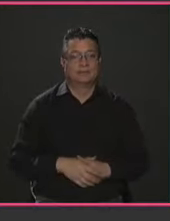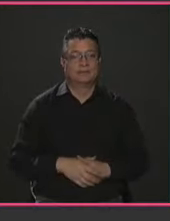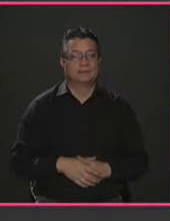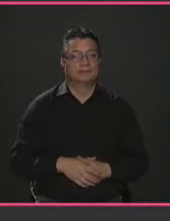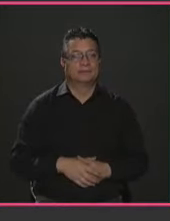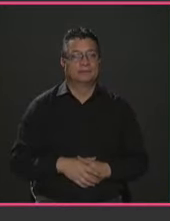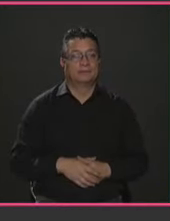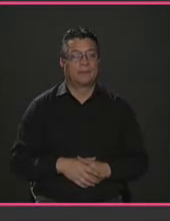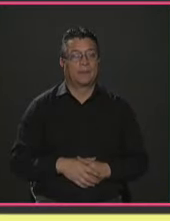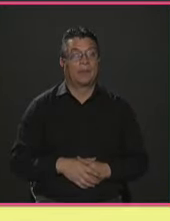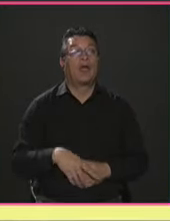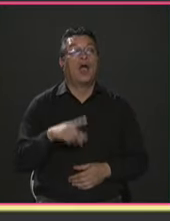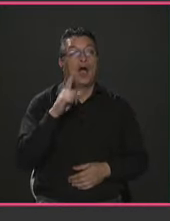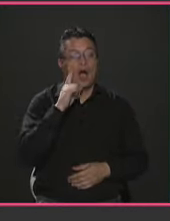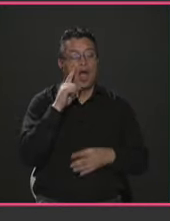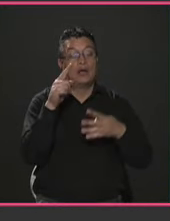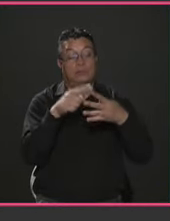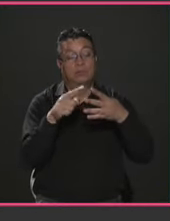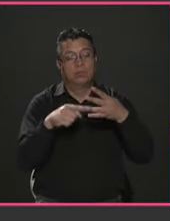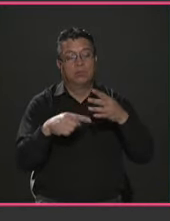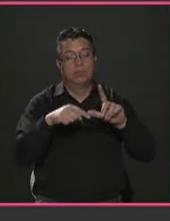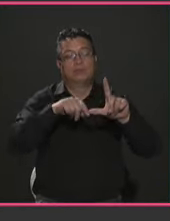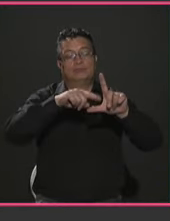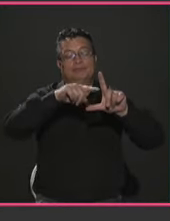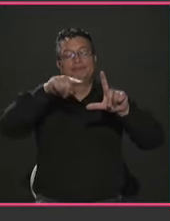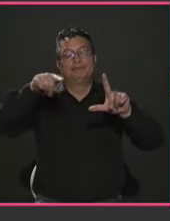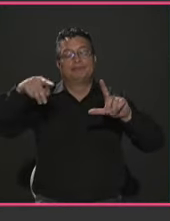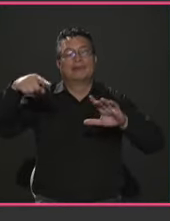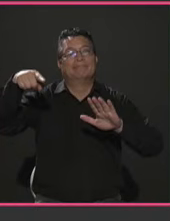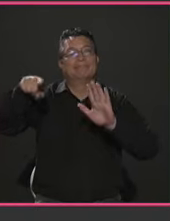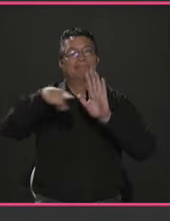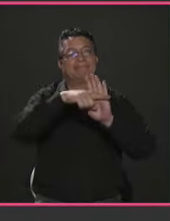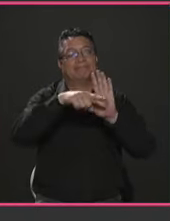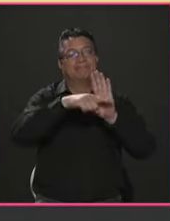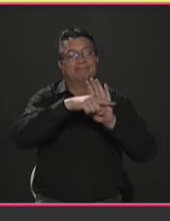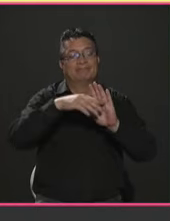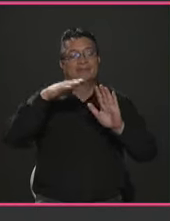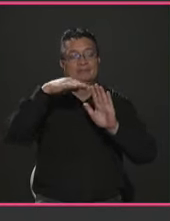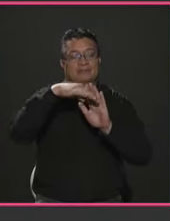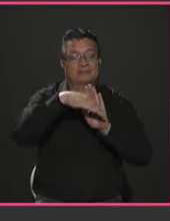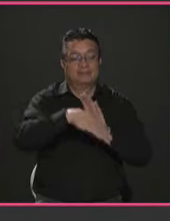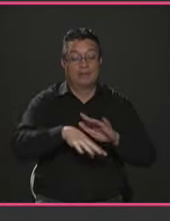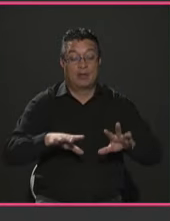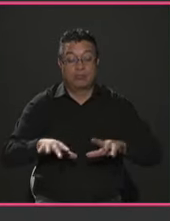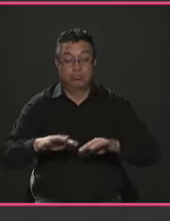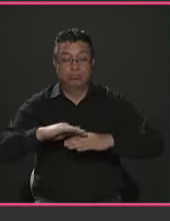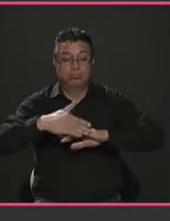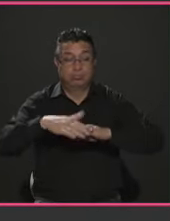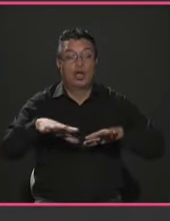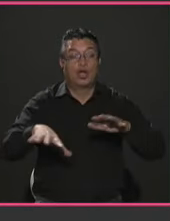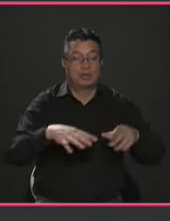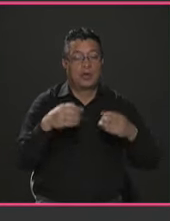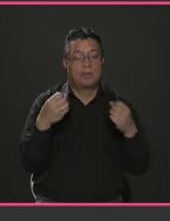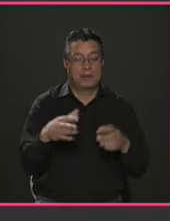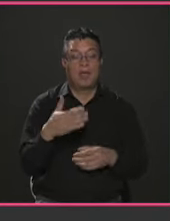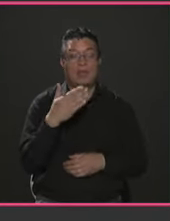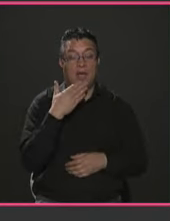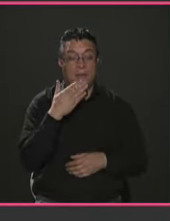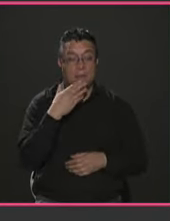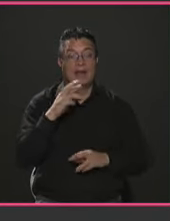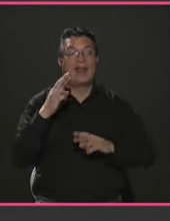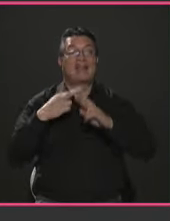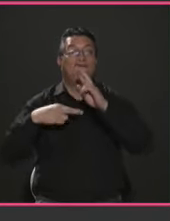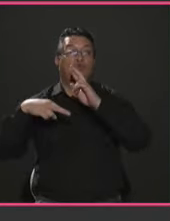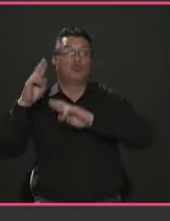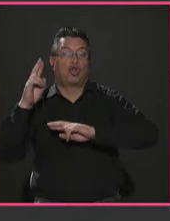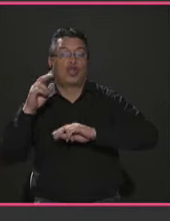eventos han habido pérdidas en cuanto a a la computerized industrial y